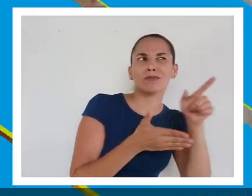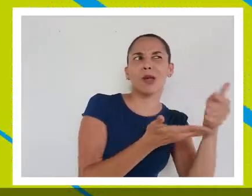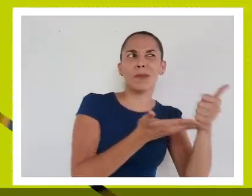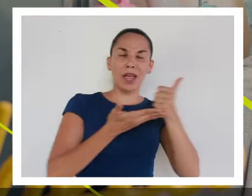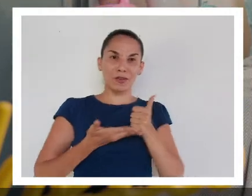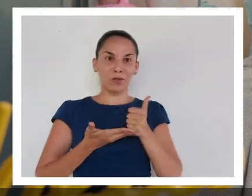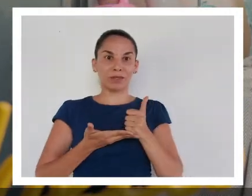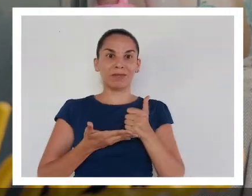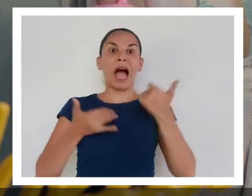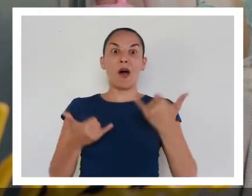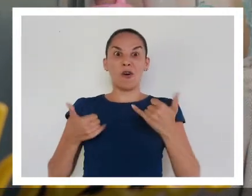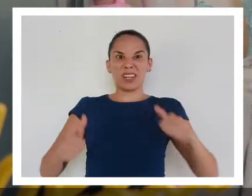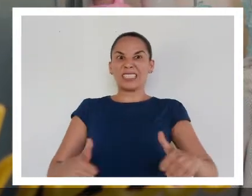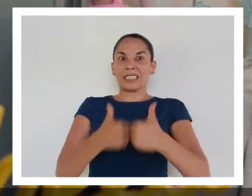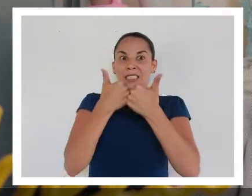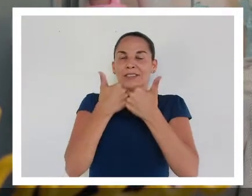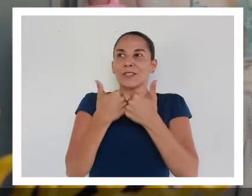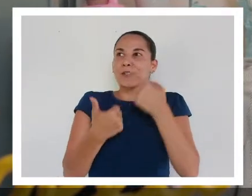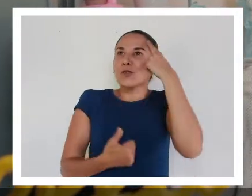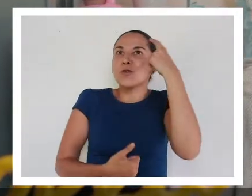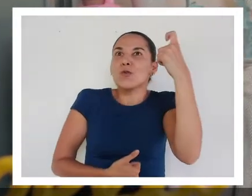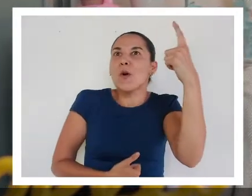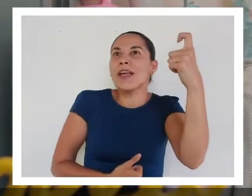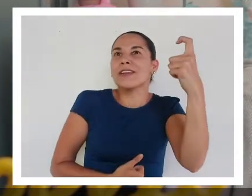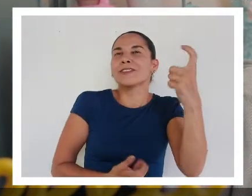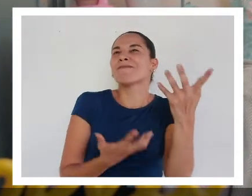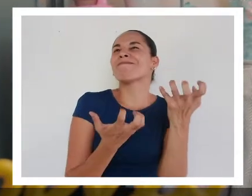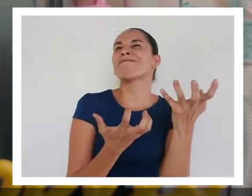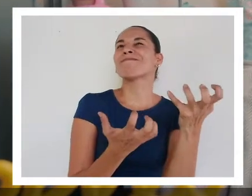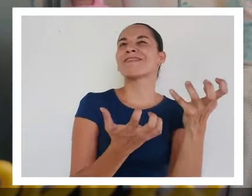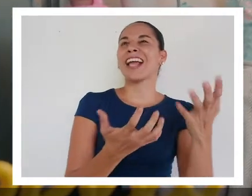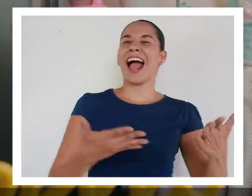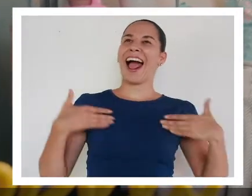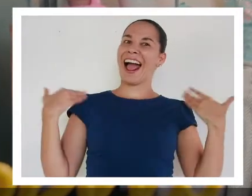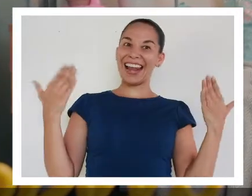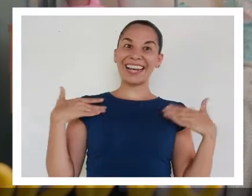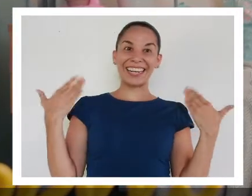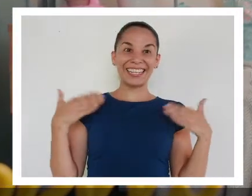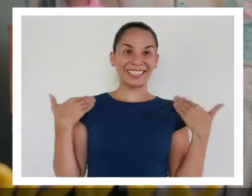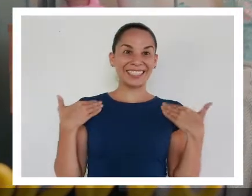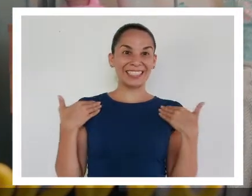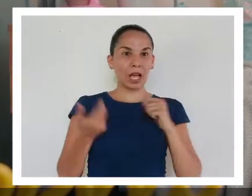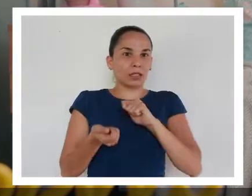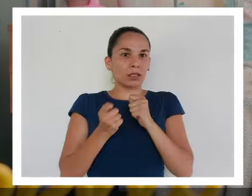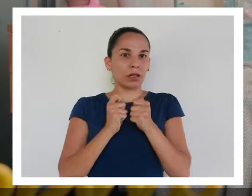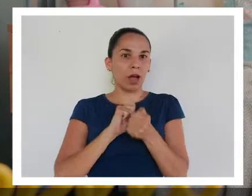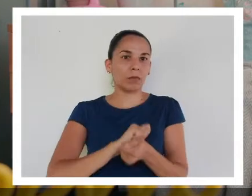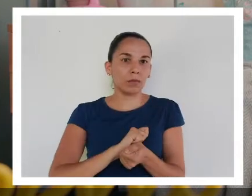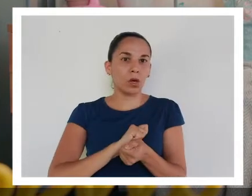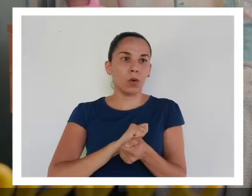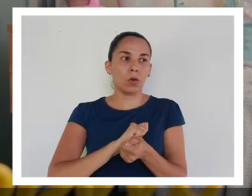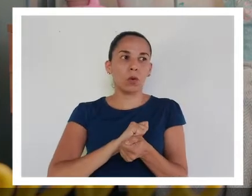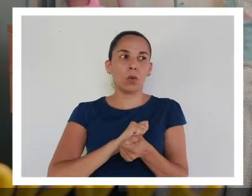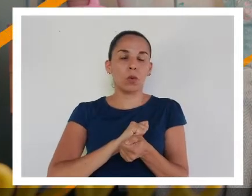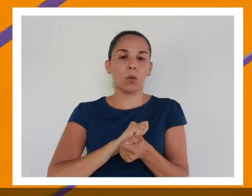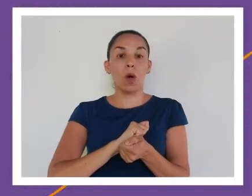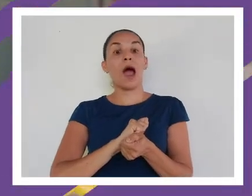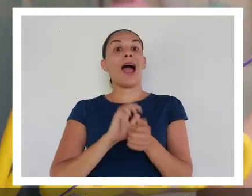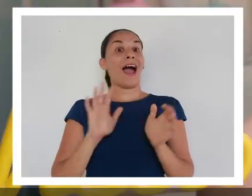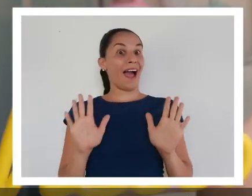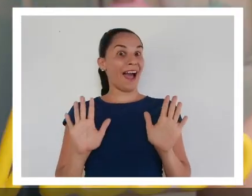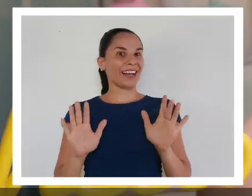tus docentes. Estamos en una etapa llena de desafíos, sueños, fantasías, alegrías,